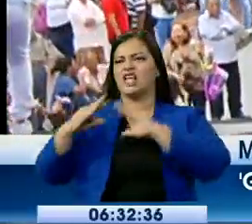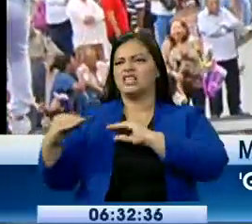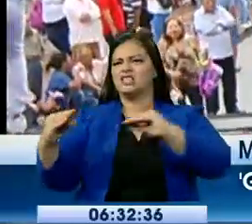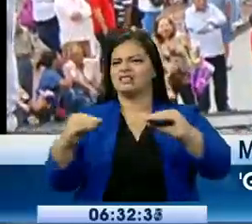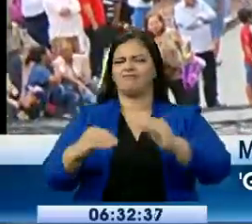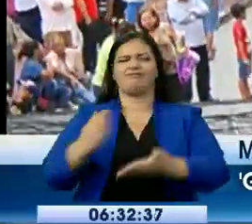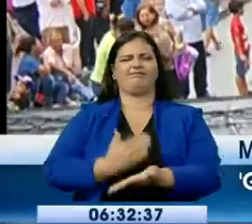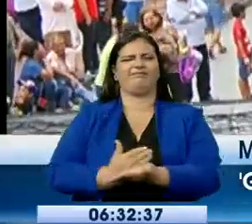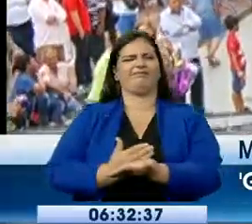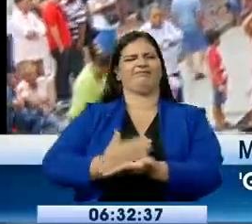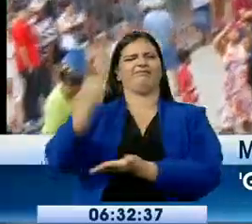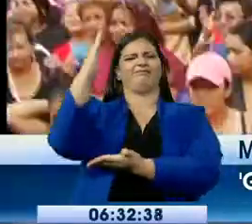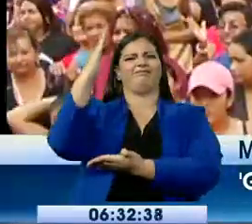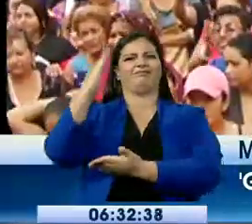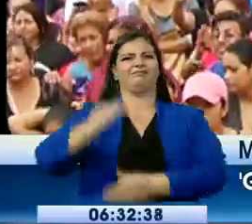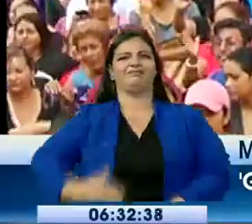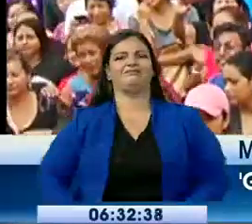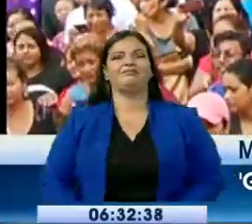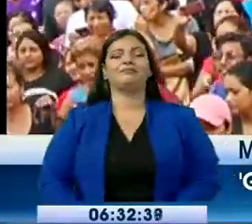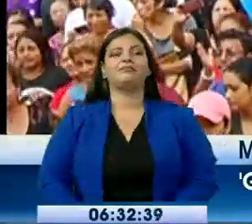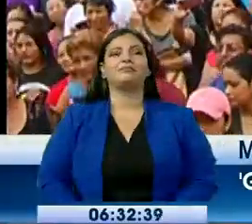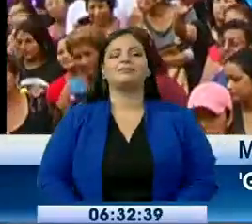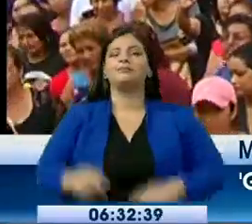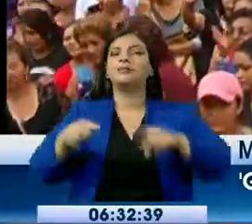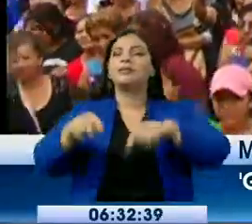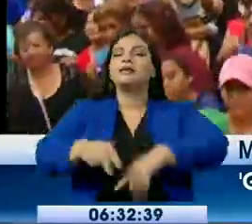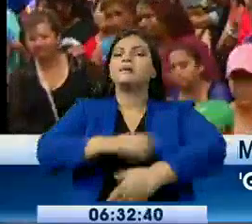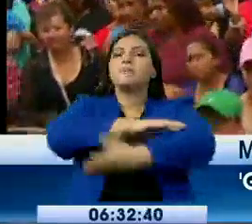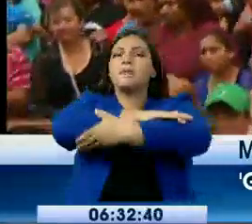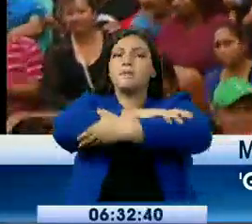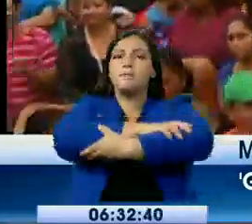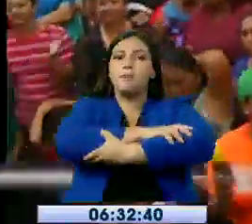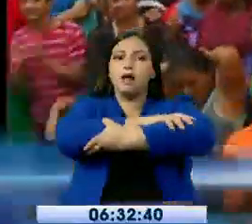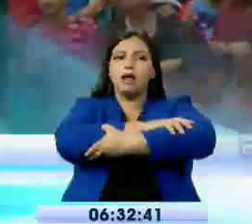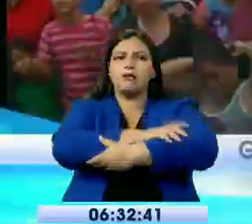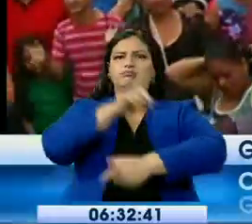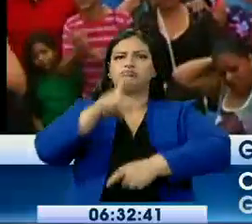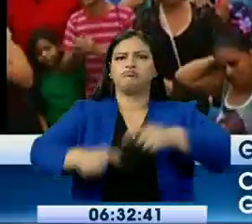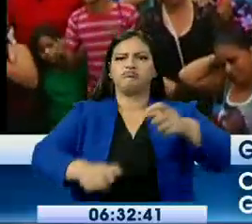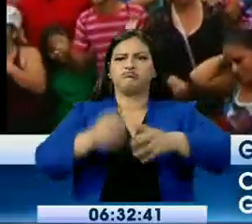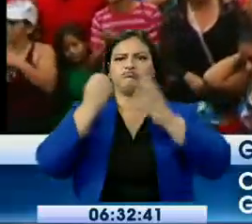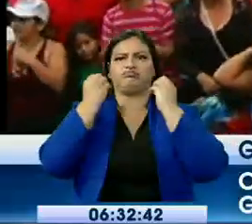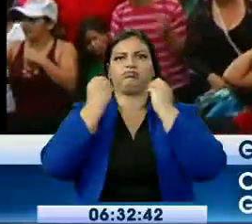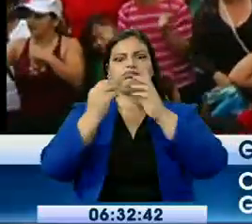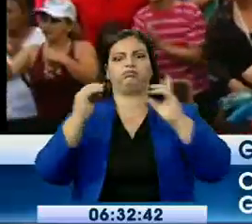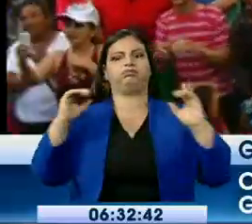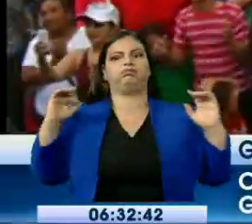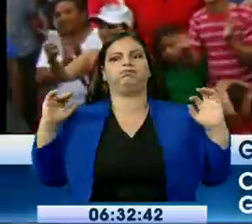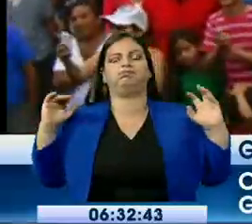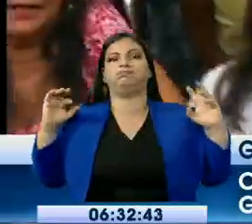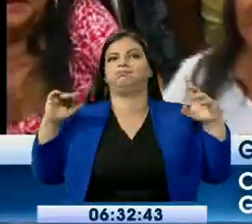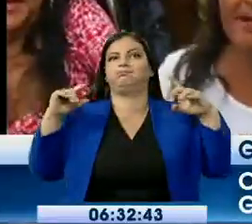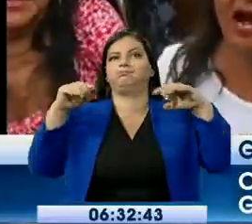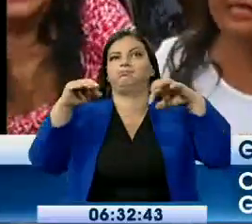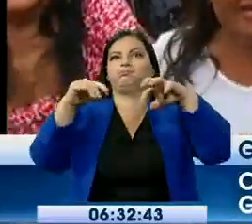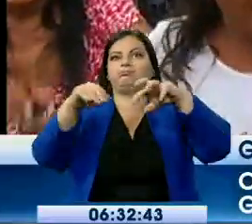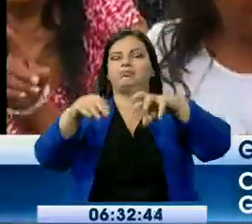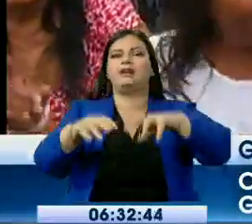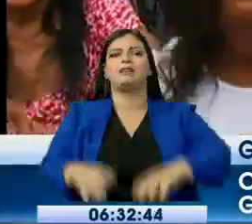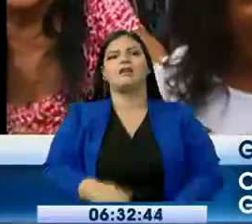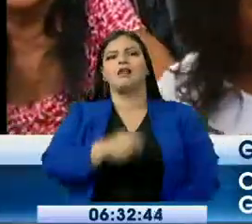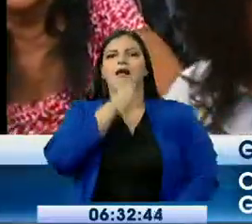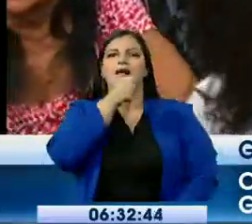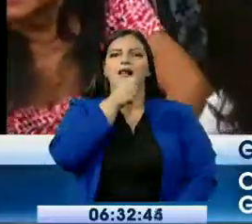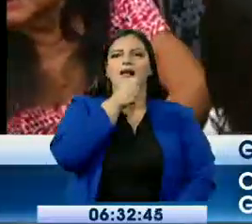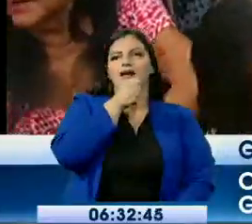que yo no fui. El malecón también fue escenario de diversión al dar cabida a las presentaciones de varios cantantes que